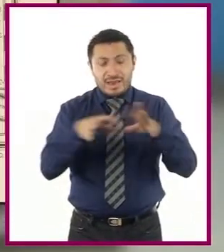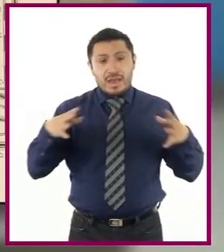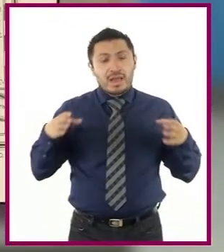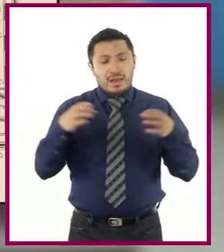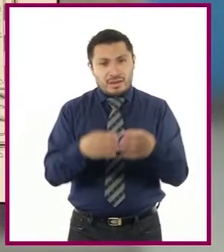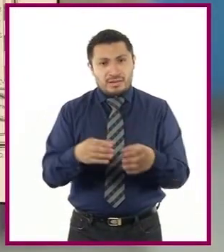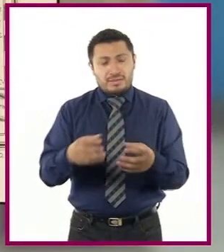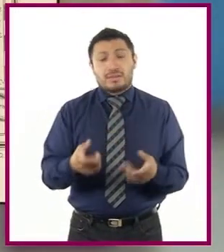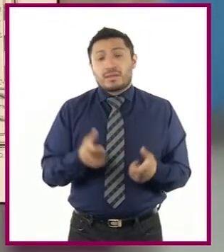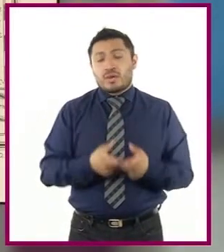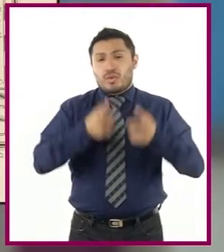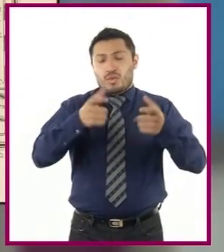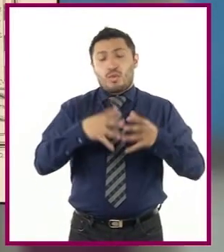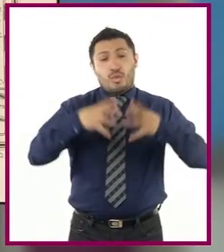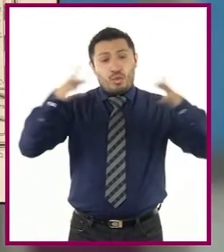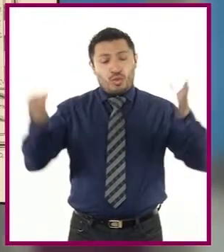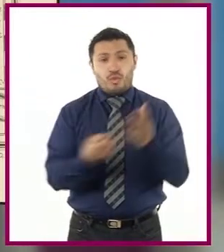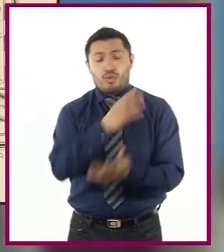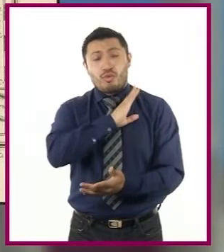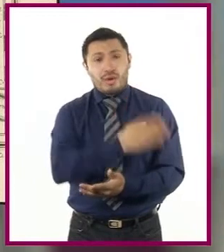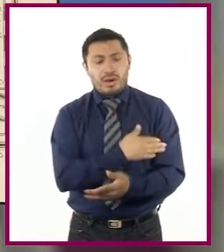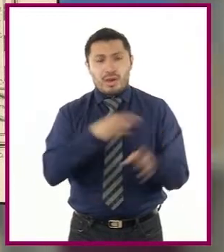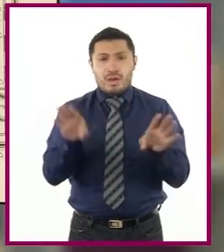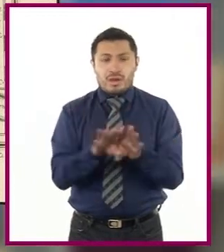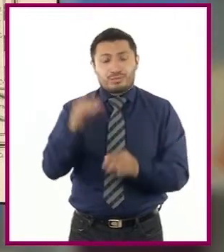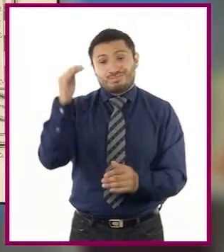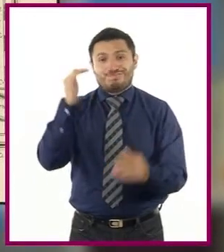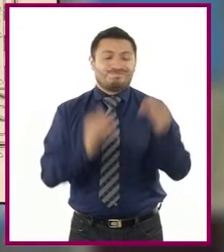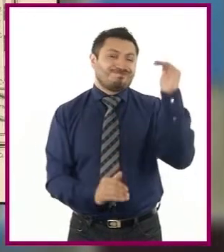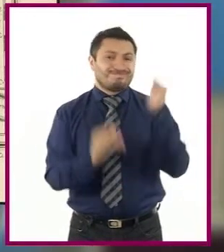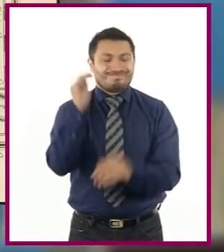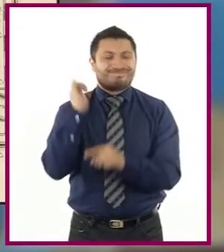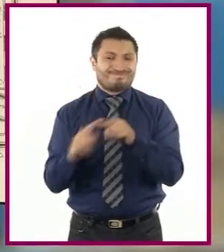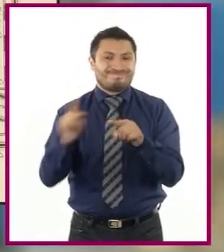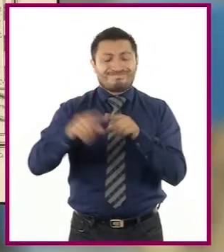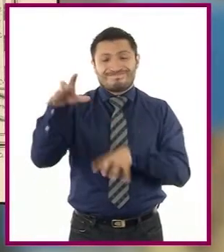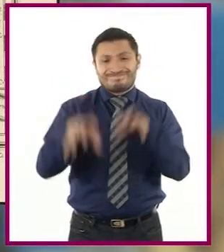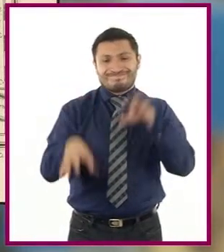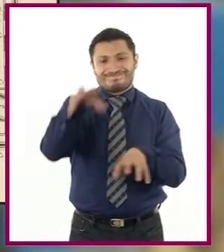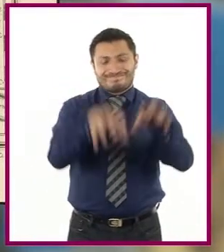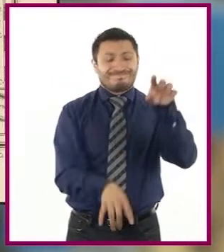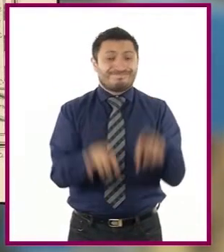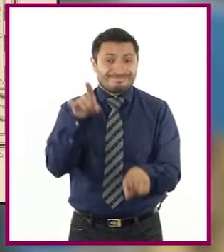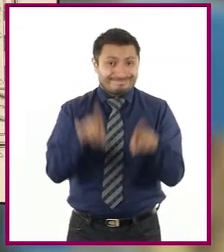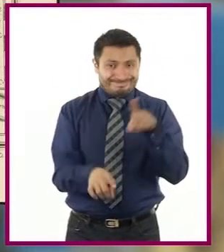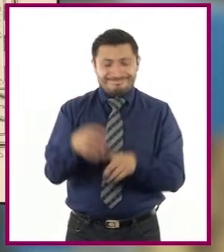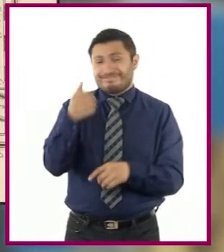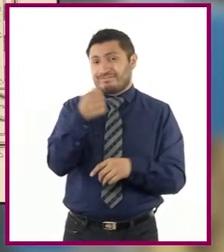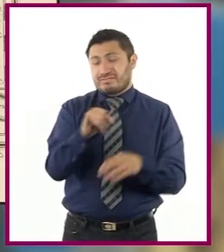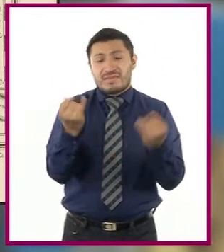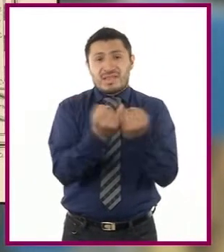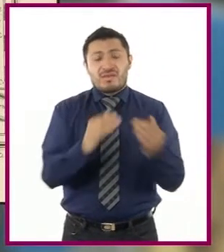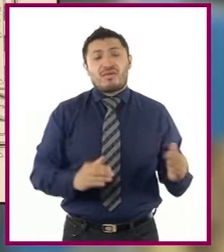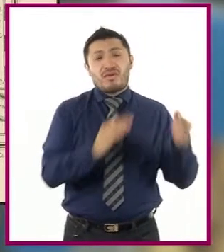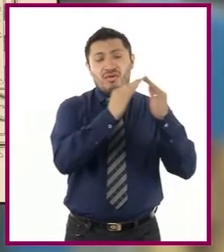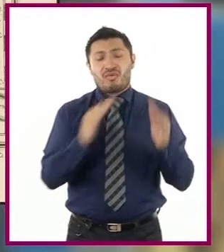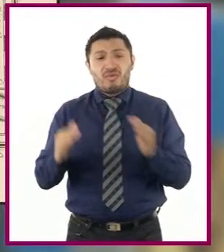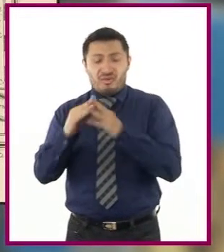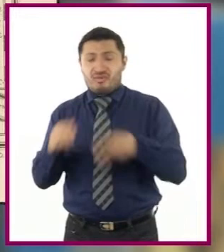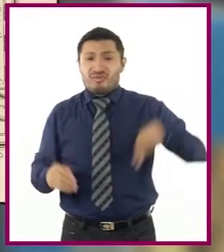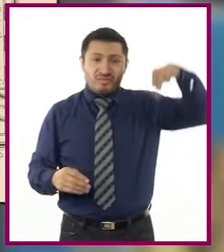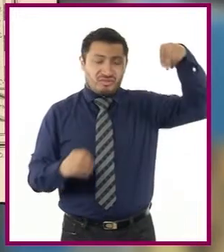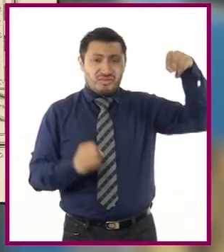crecimiento económico novohispano se dio de manera desigual en las distintas regiones. Así, en las vastas llanuras del norte